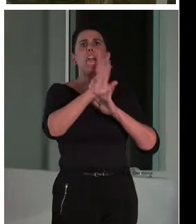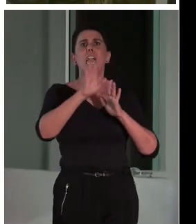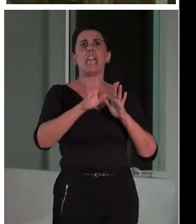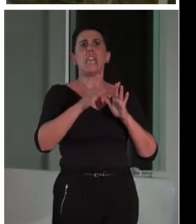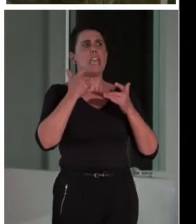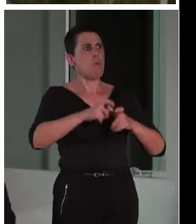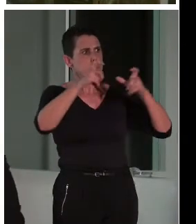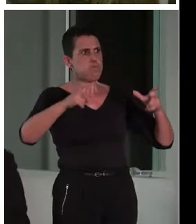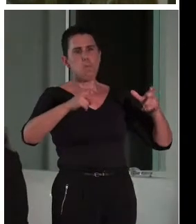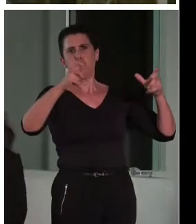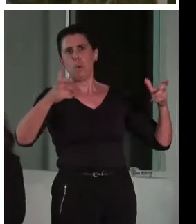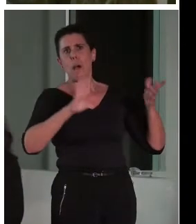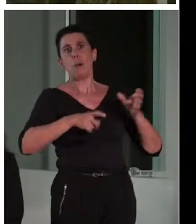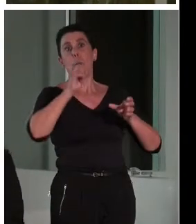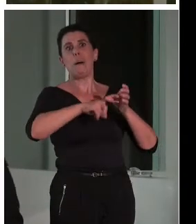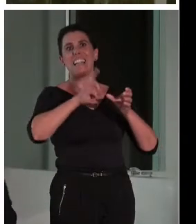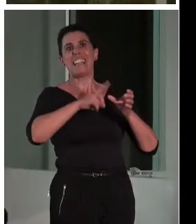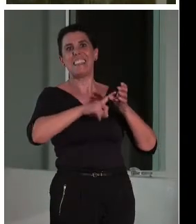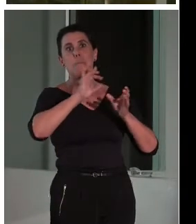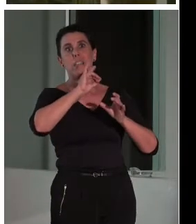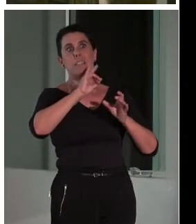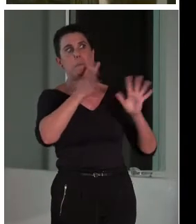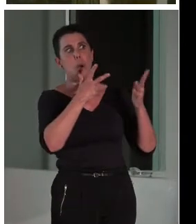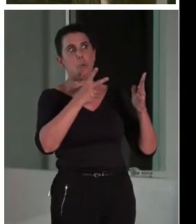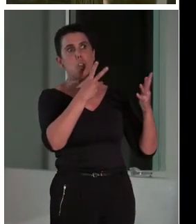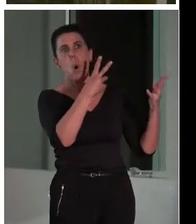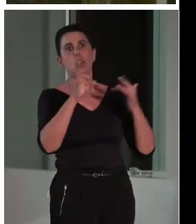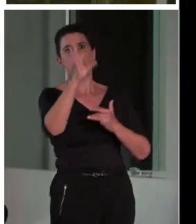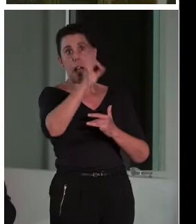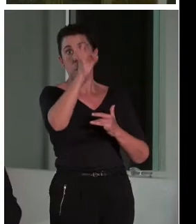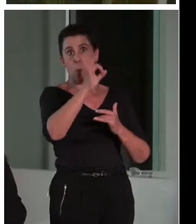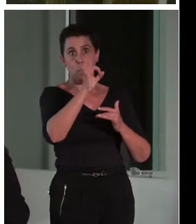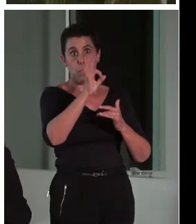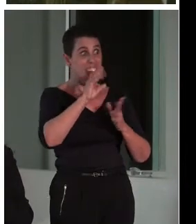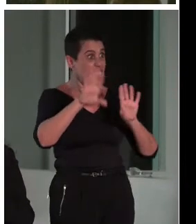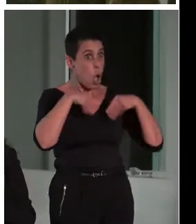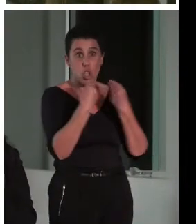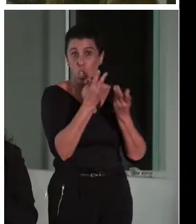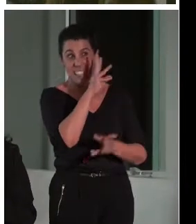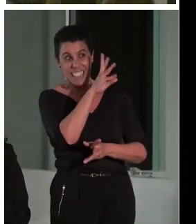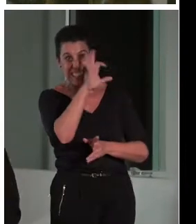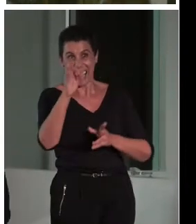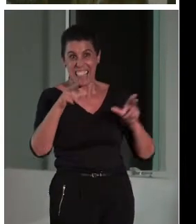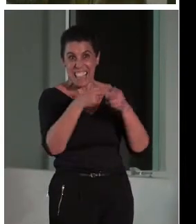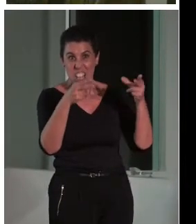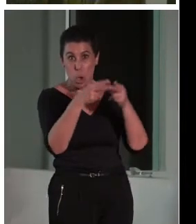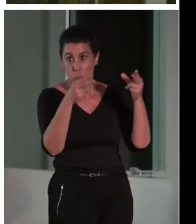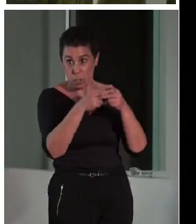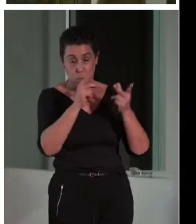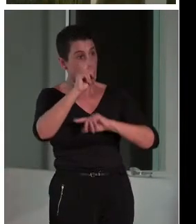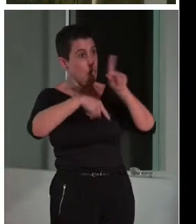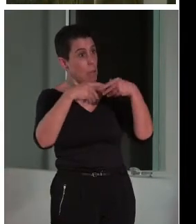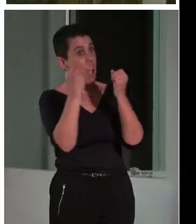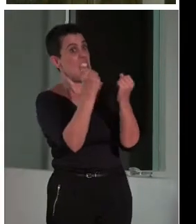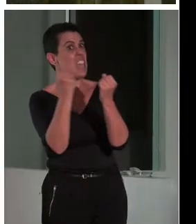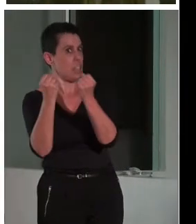80% de los miembros eso no quiere decir que nos vayamos a parar ahí estamos en torno a los 300 miembros individuales luego tenemos los institucionales vale